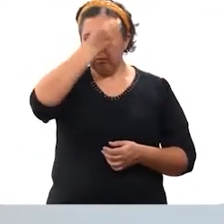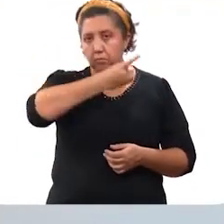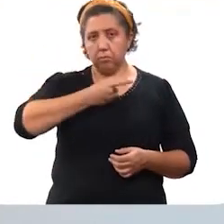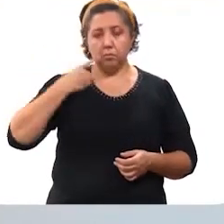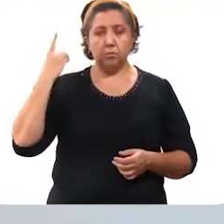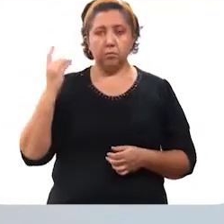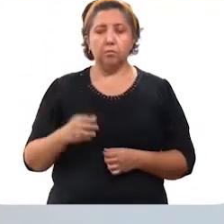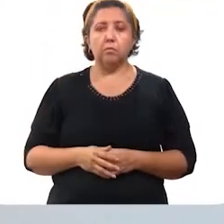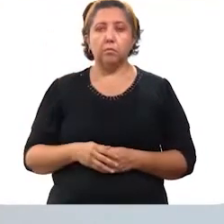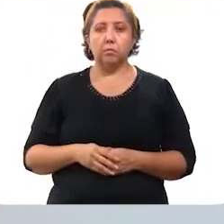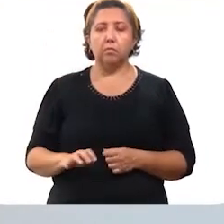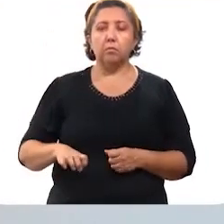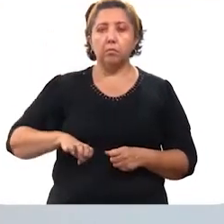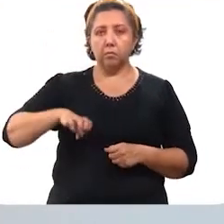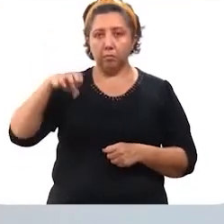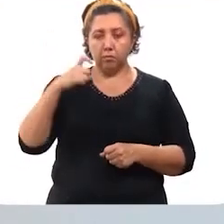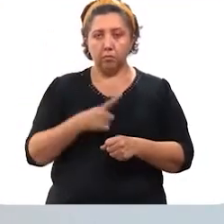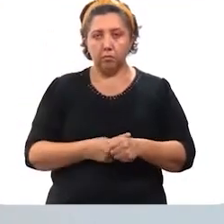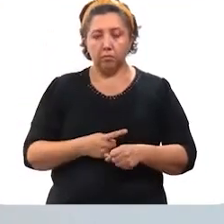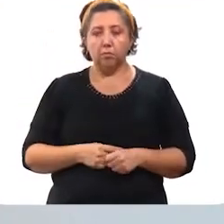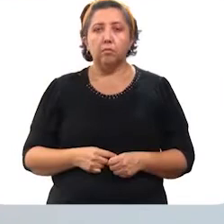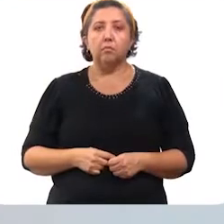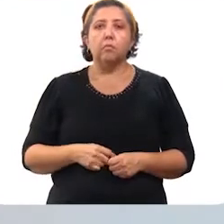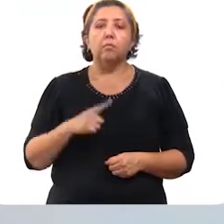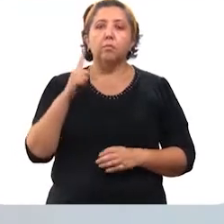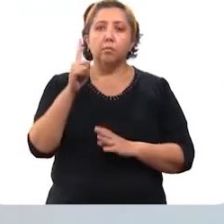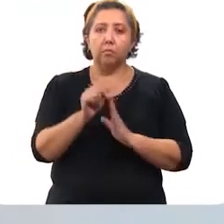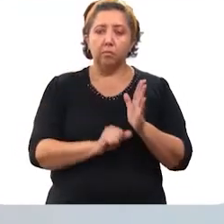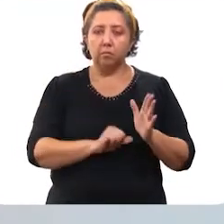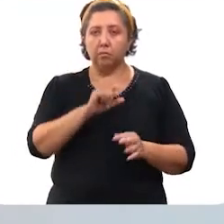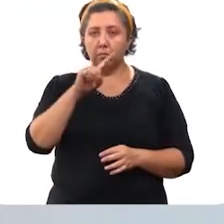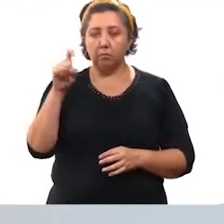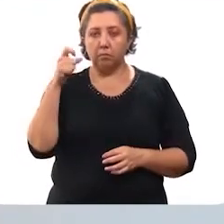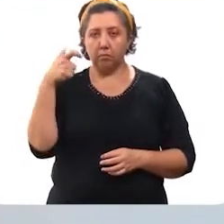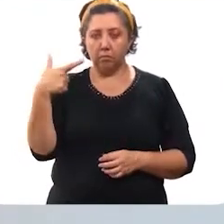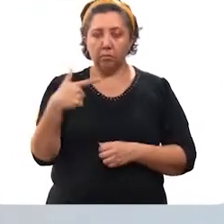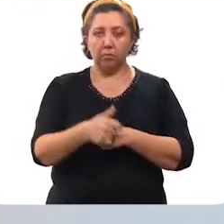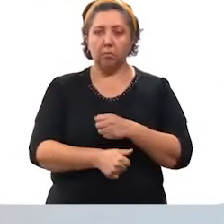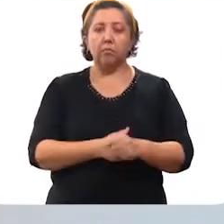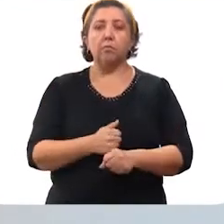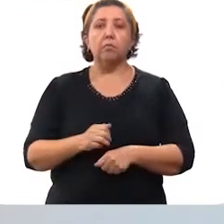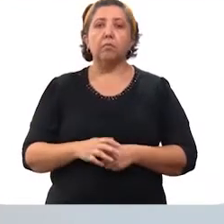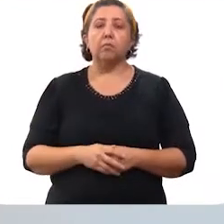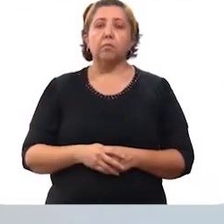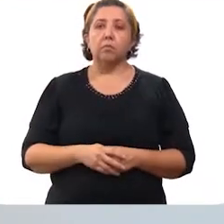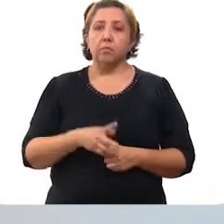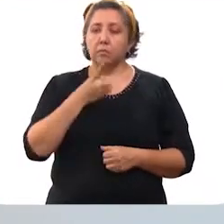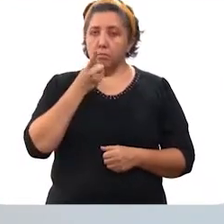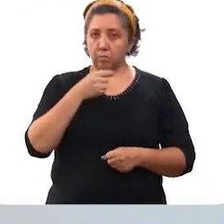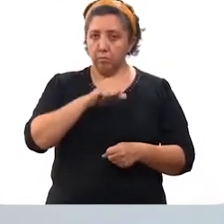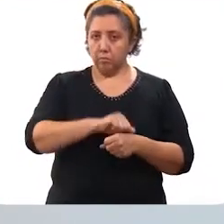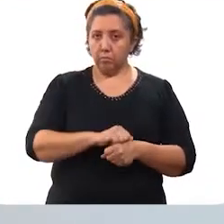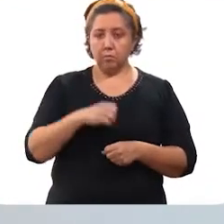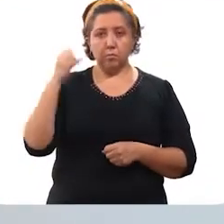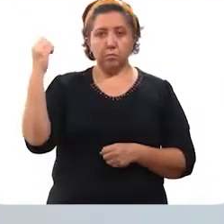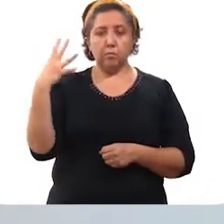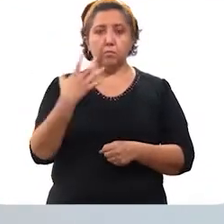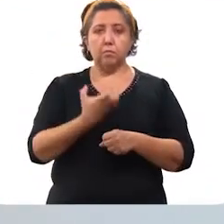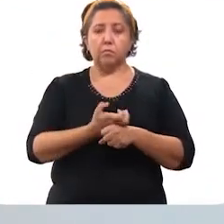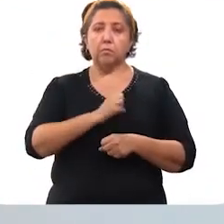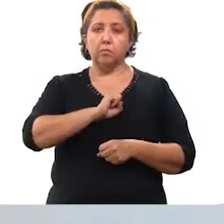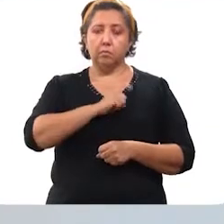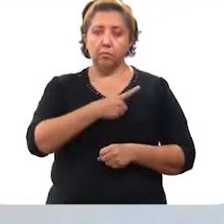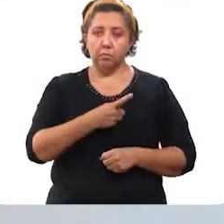de diagnóstico. El rango de edad de los casos es de 1 mes a 107 años. Los indicadores semanales del